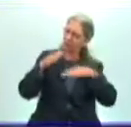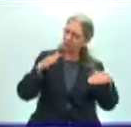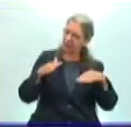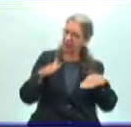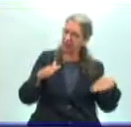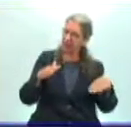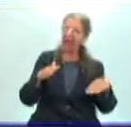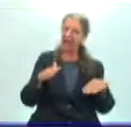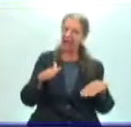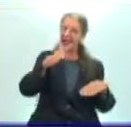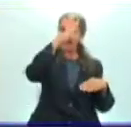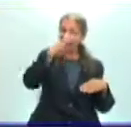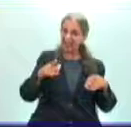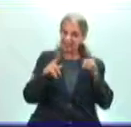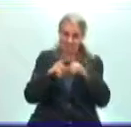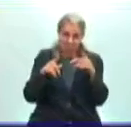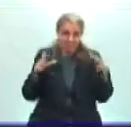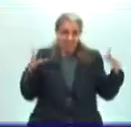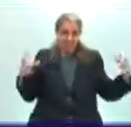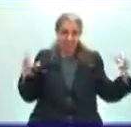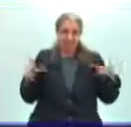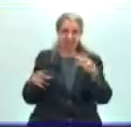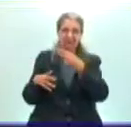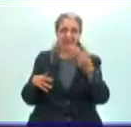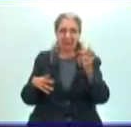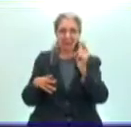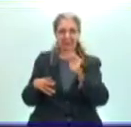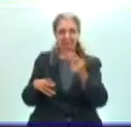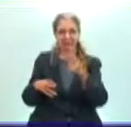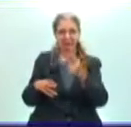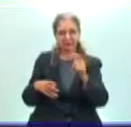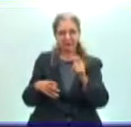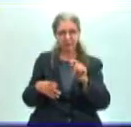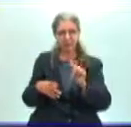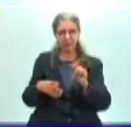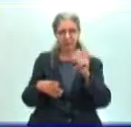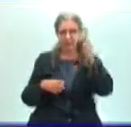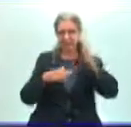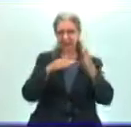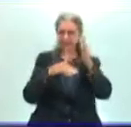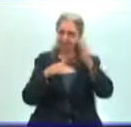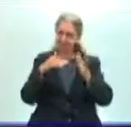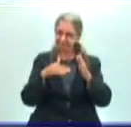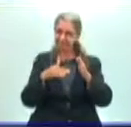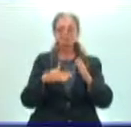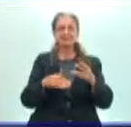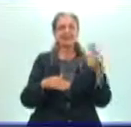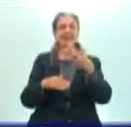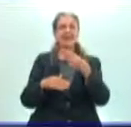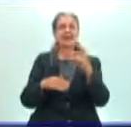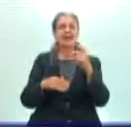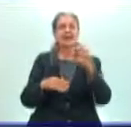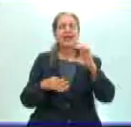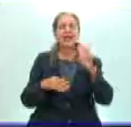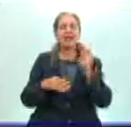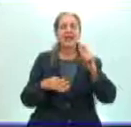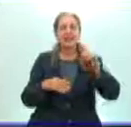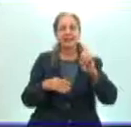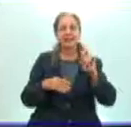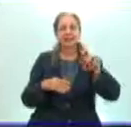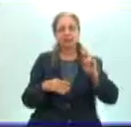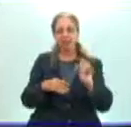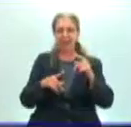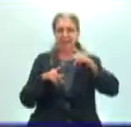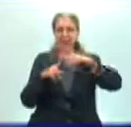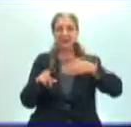lado mayor se llama hipotenusa y los lados adyacentes al ángulo recto se llaman catetos. Bien, Matías, en el teorema de Pitágoras se